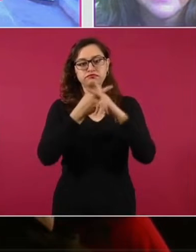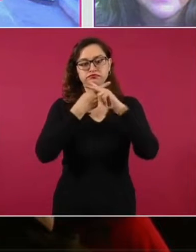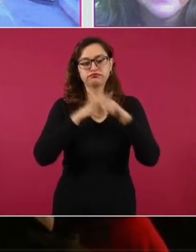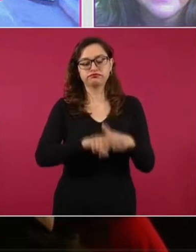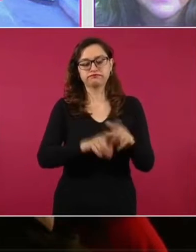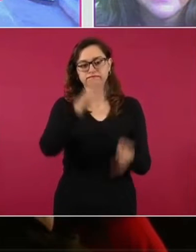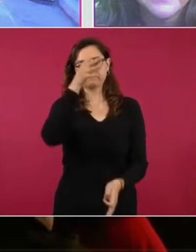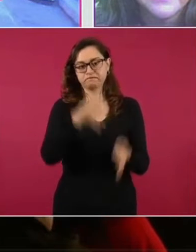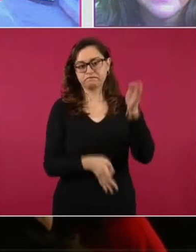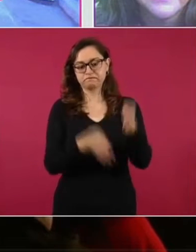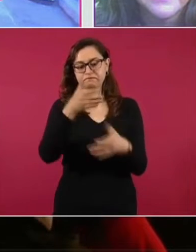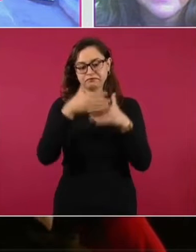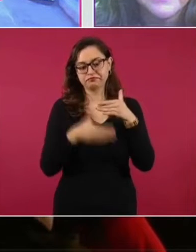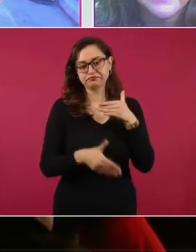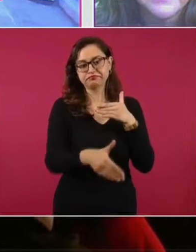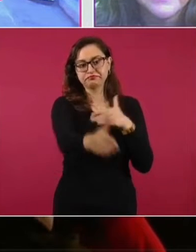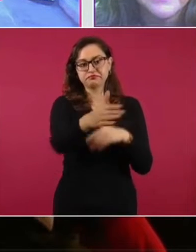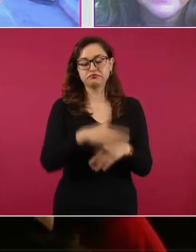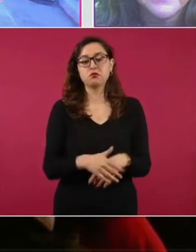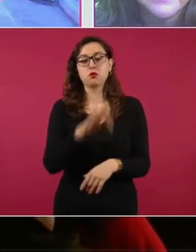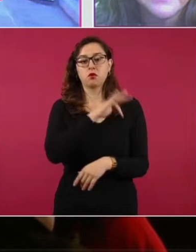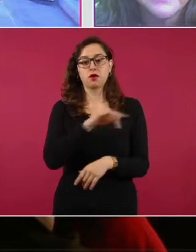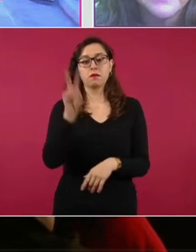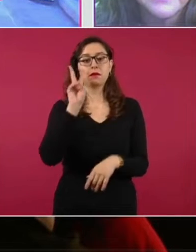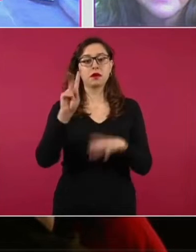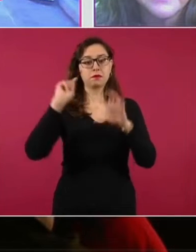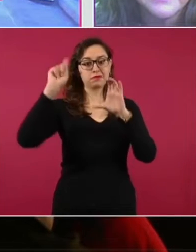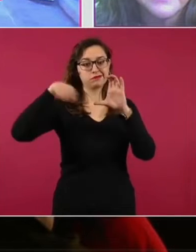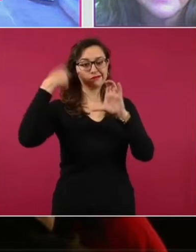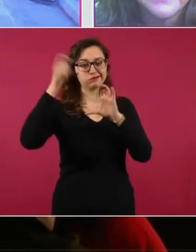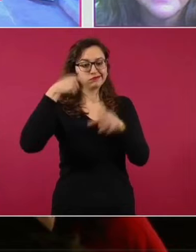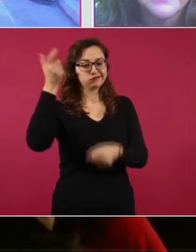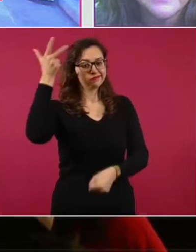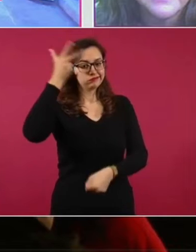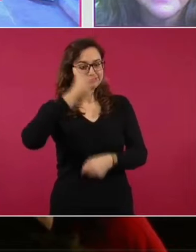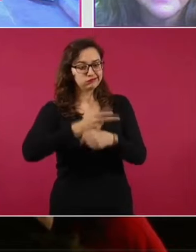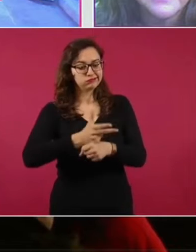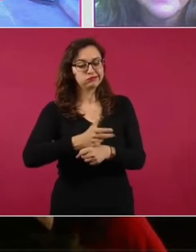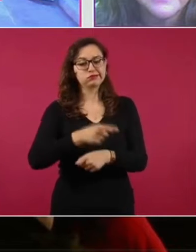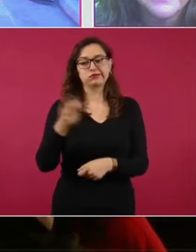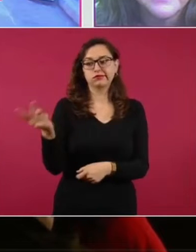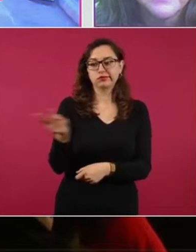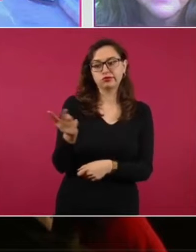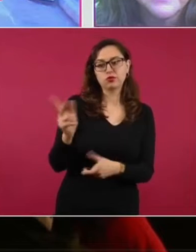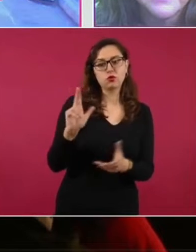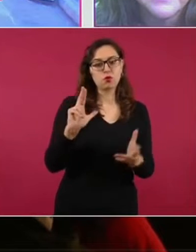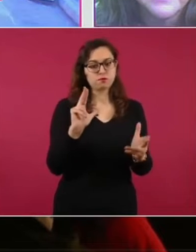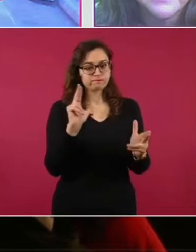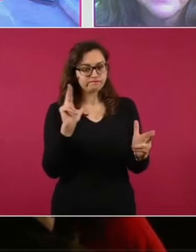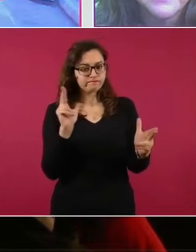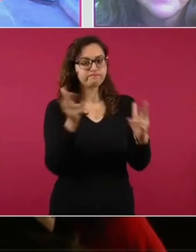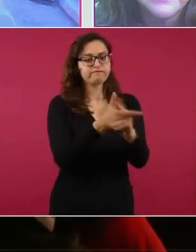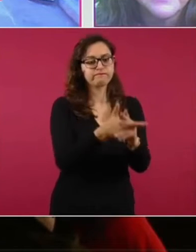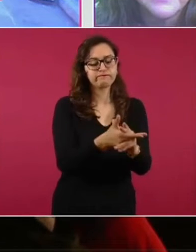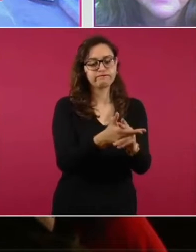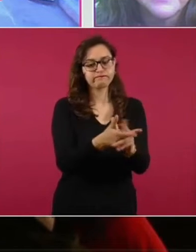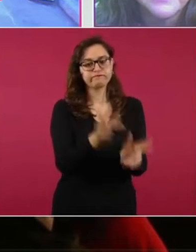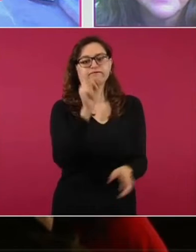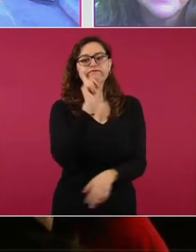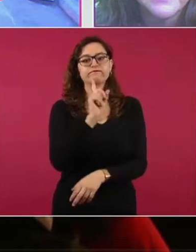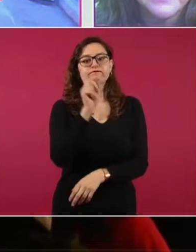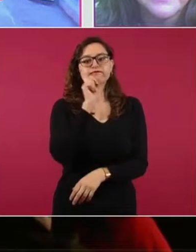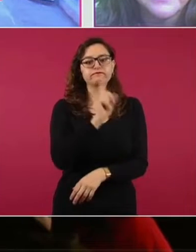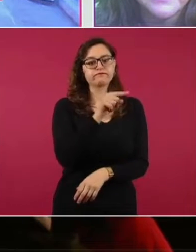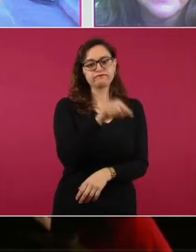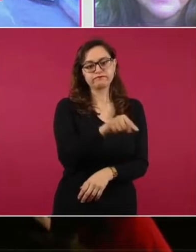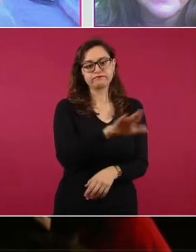en videocámaras, donde se ve el momento del homicidio con un sicario disparando y